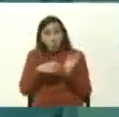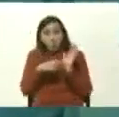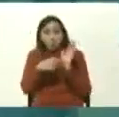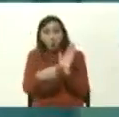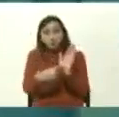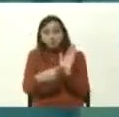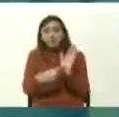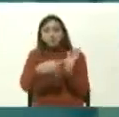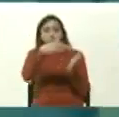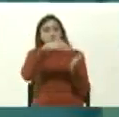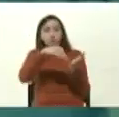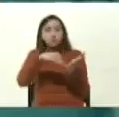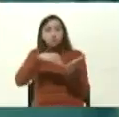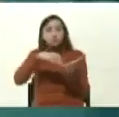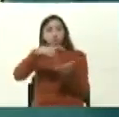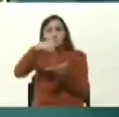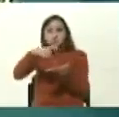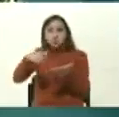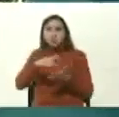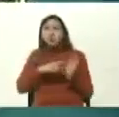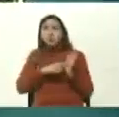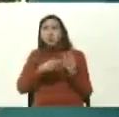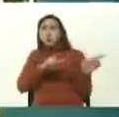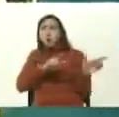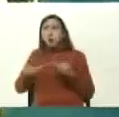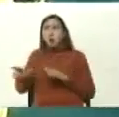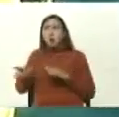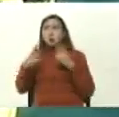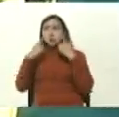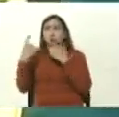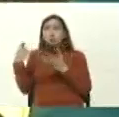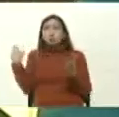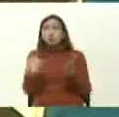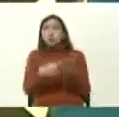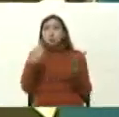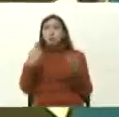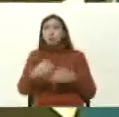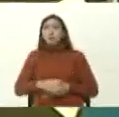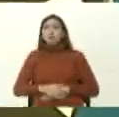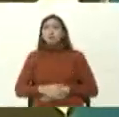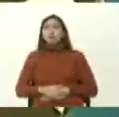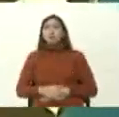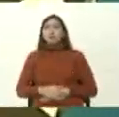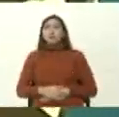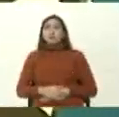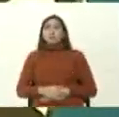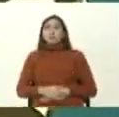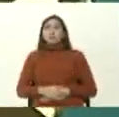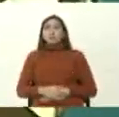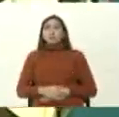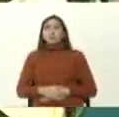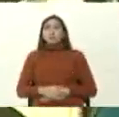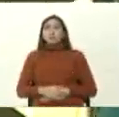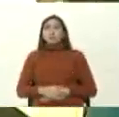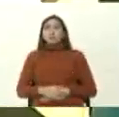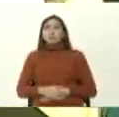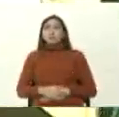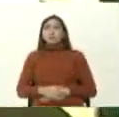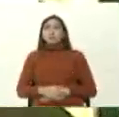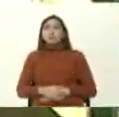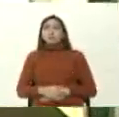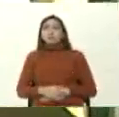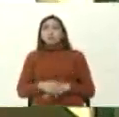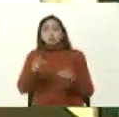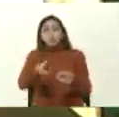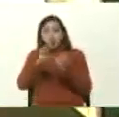hacer la lectura y ya de inmediato el dinero, el recurso que corresponde al pasaje, directamente pasa a la